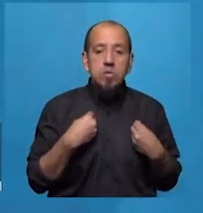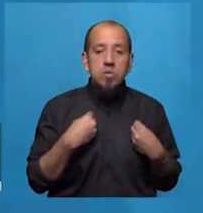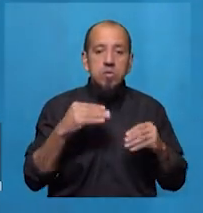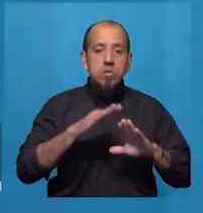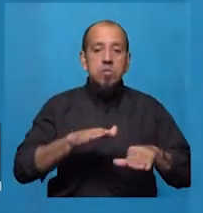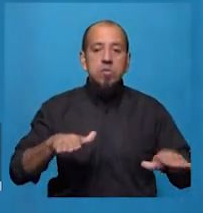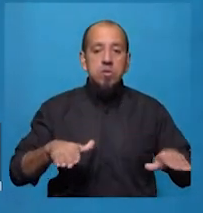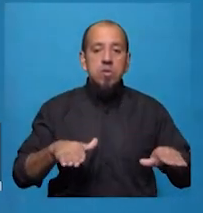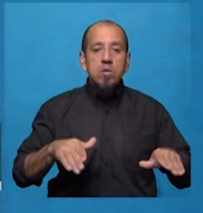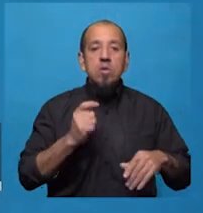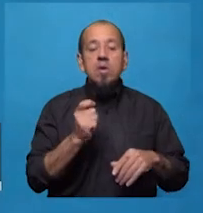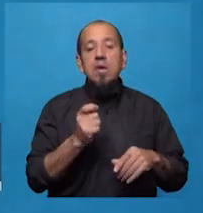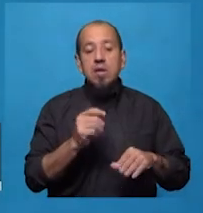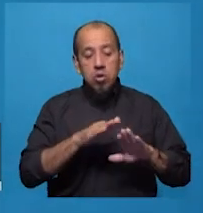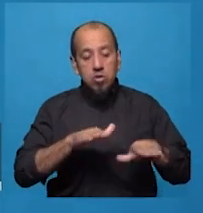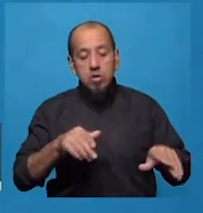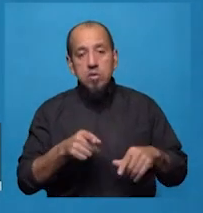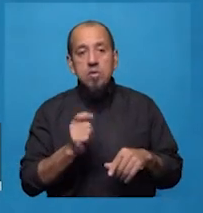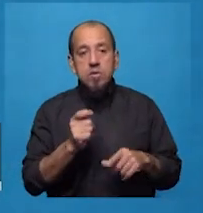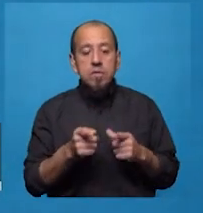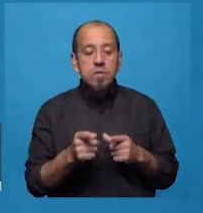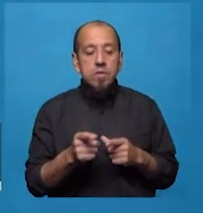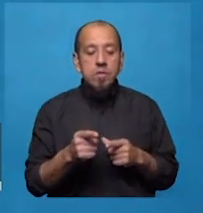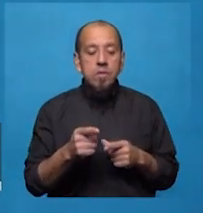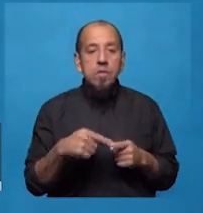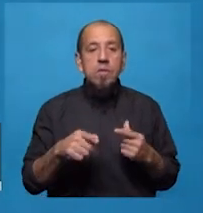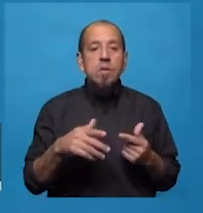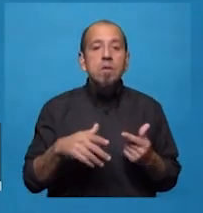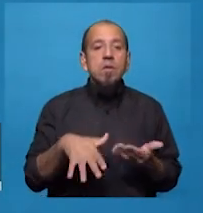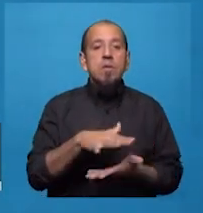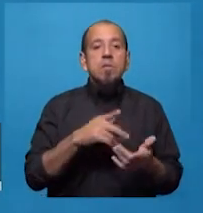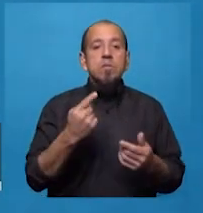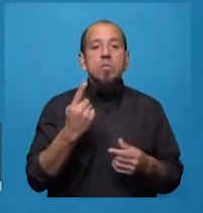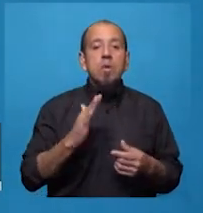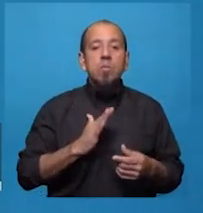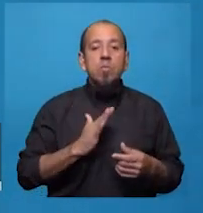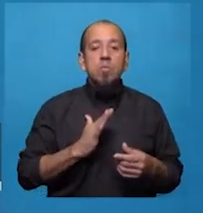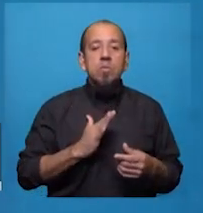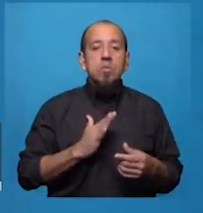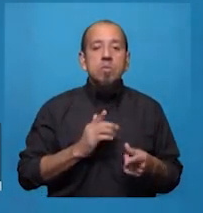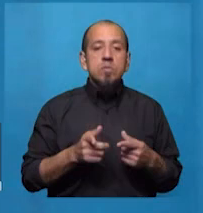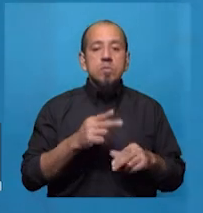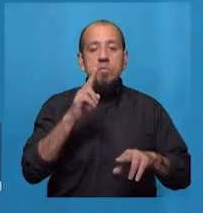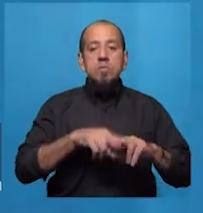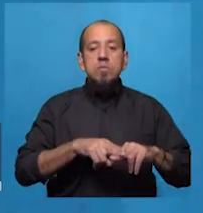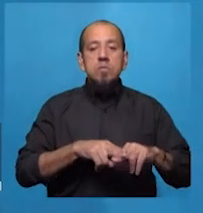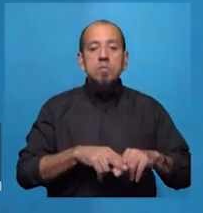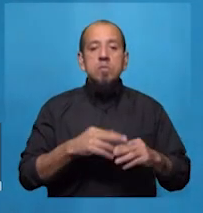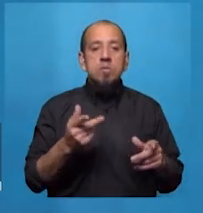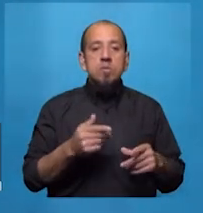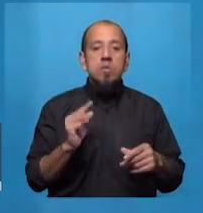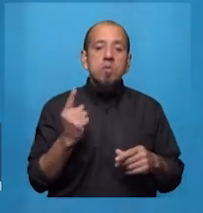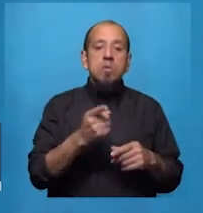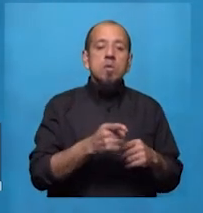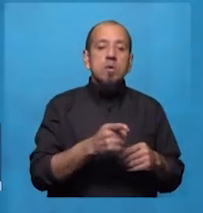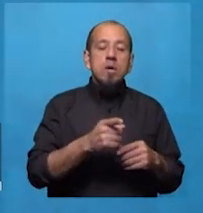quién está trabajando o con el entorno de una mujer que fue asesinada porque había una boca de